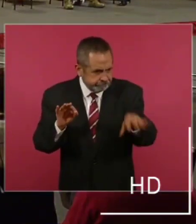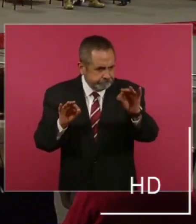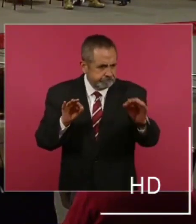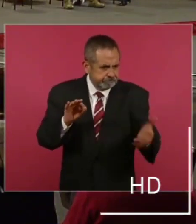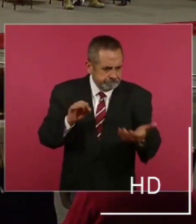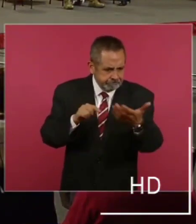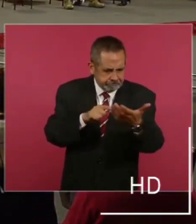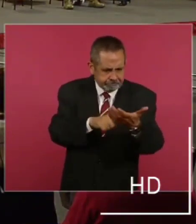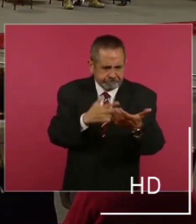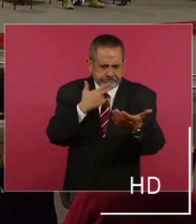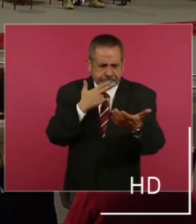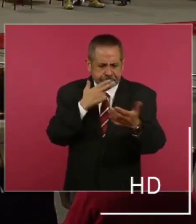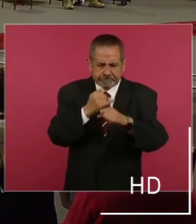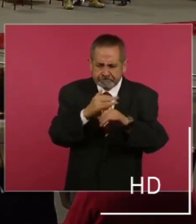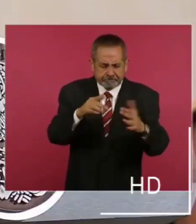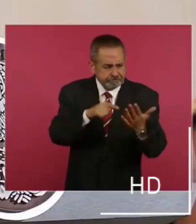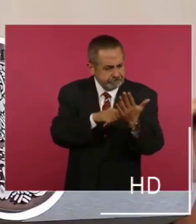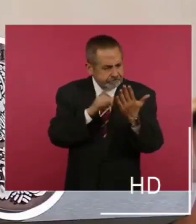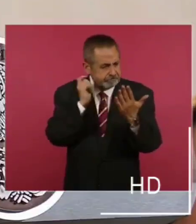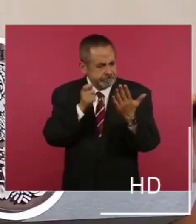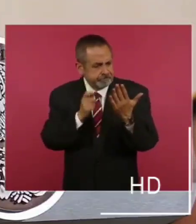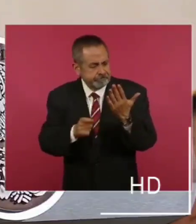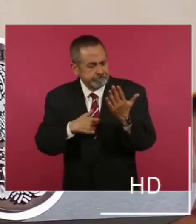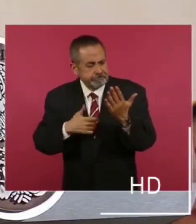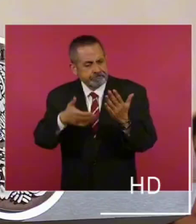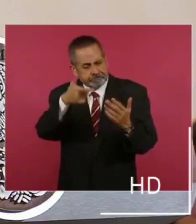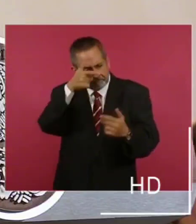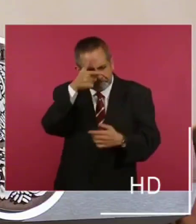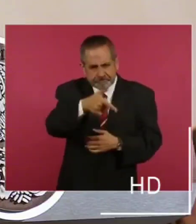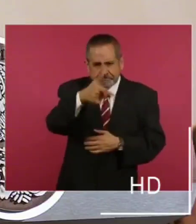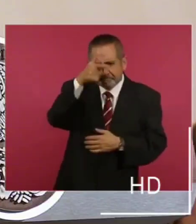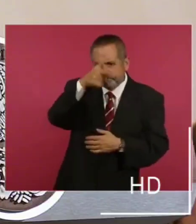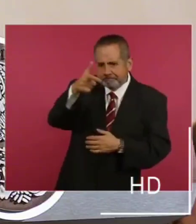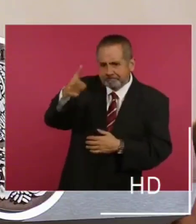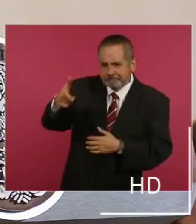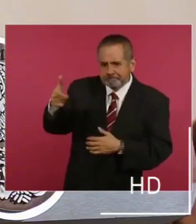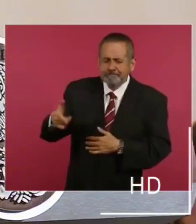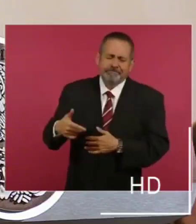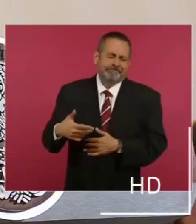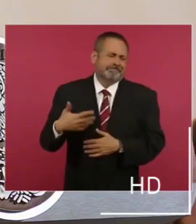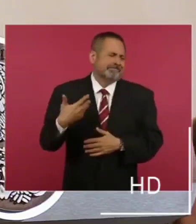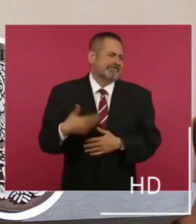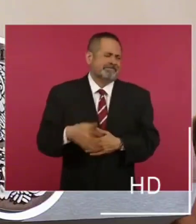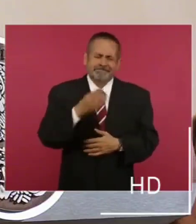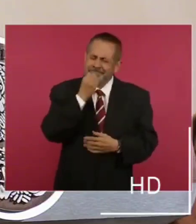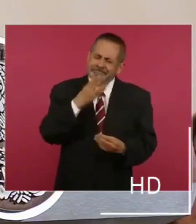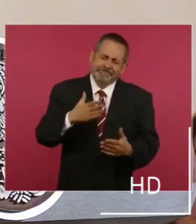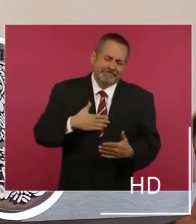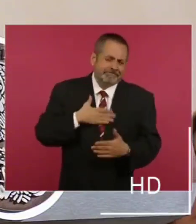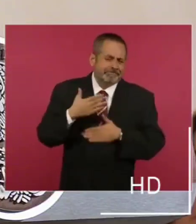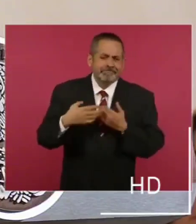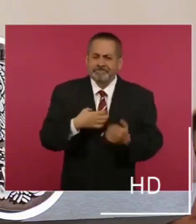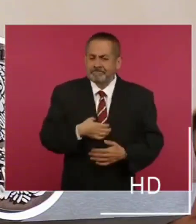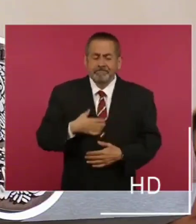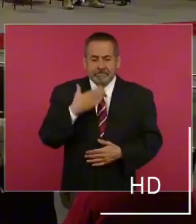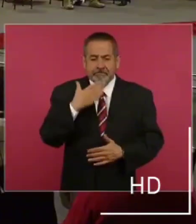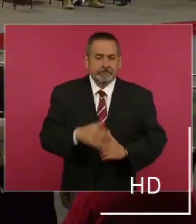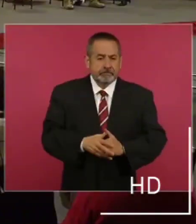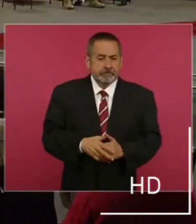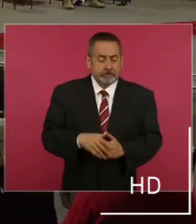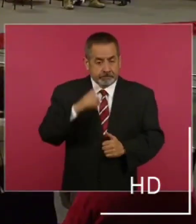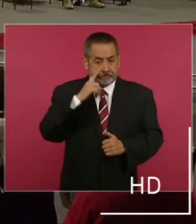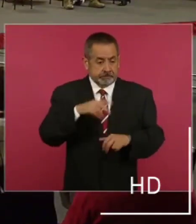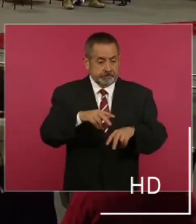informaciones, datos muy importantes desde el punto de vista arqueológico, histórico y antropológico. En el